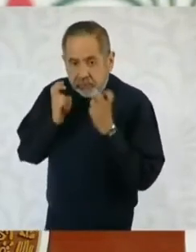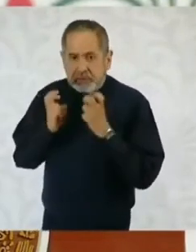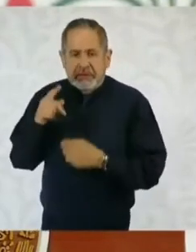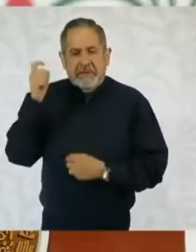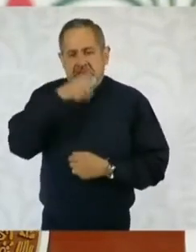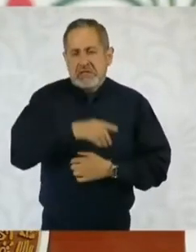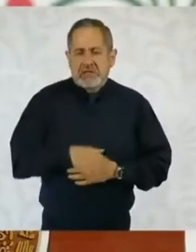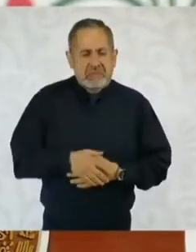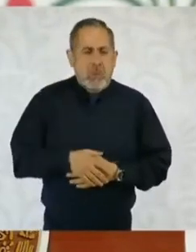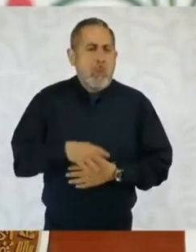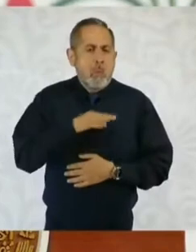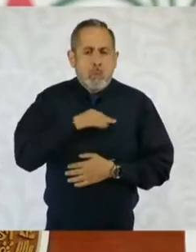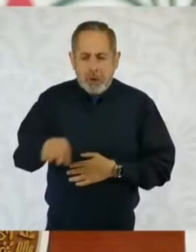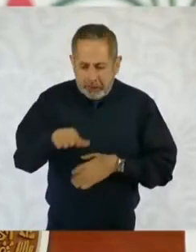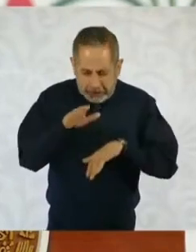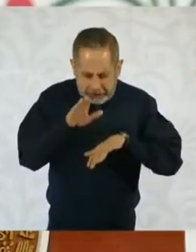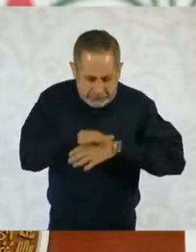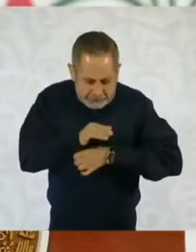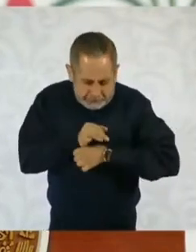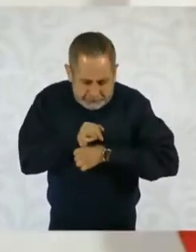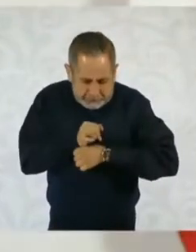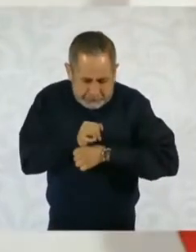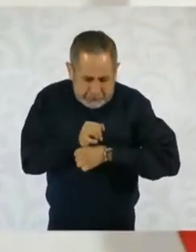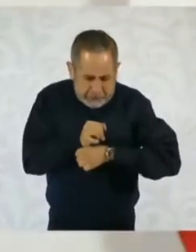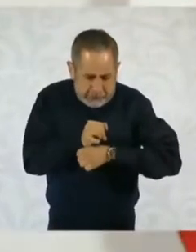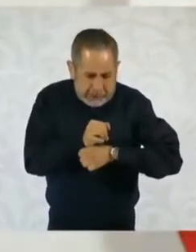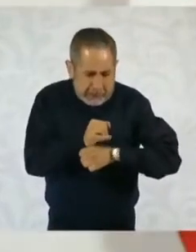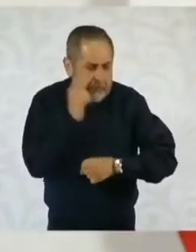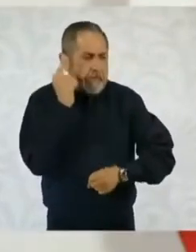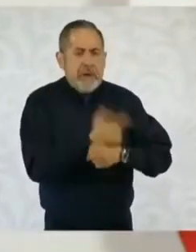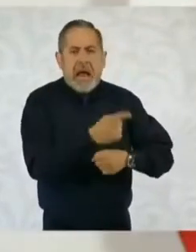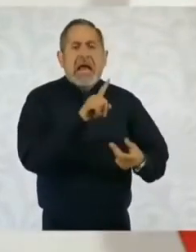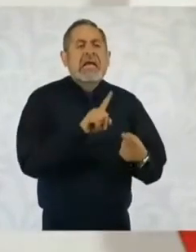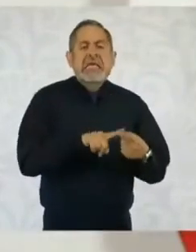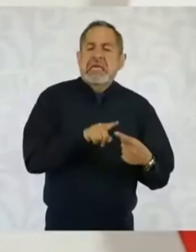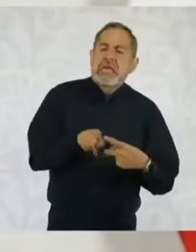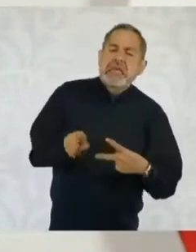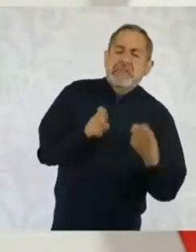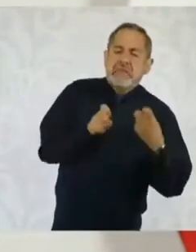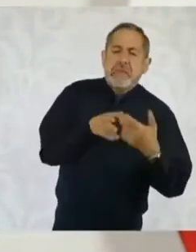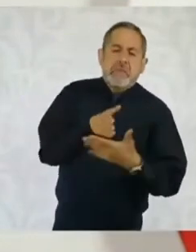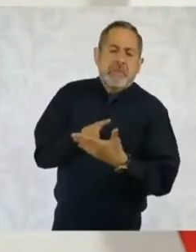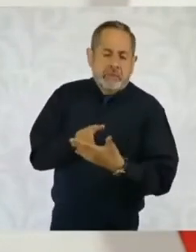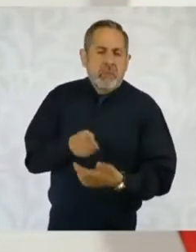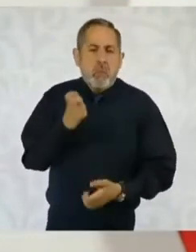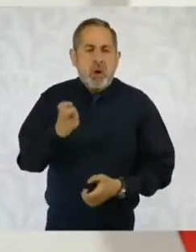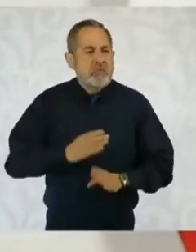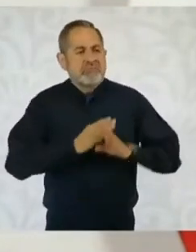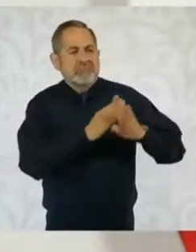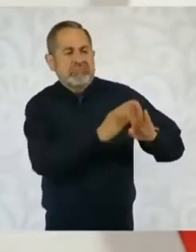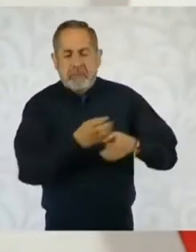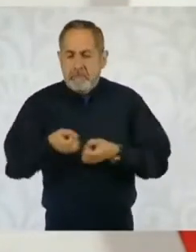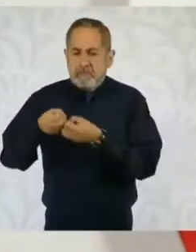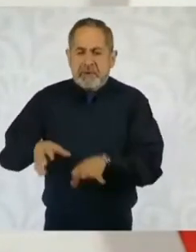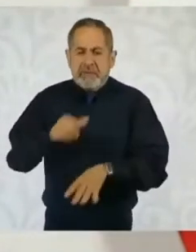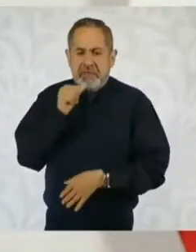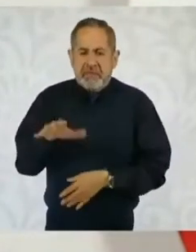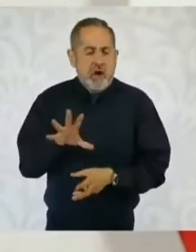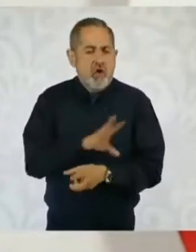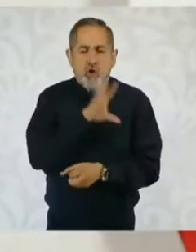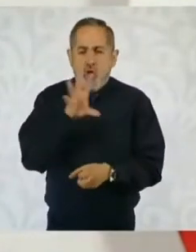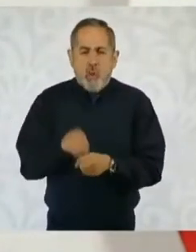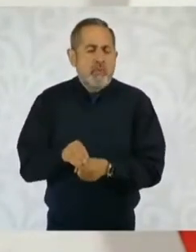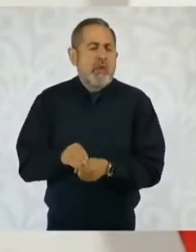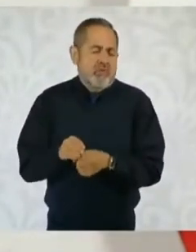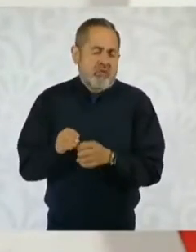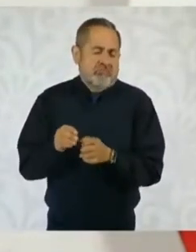auditoría forense tecnológica para ver si estaba o no estaba desde origen. Entonces, con eso garantizamos que no se pierda nada de la información, que toda la información se